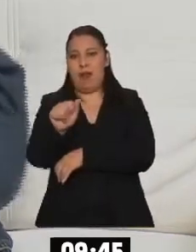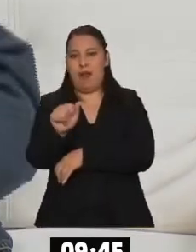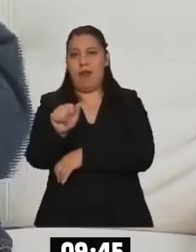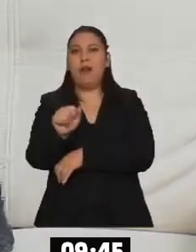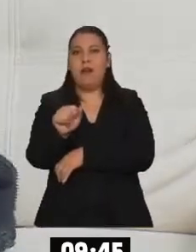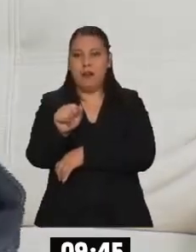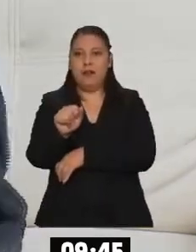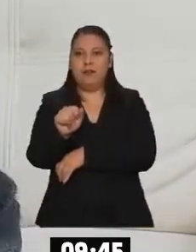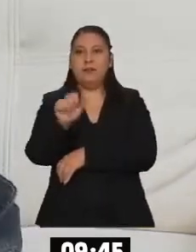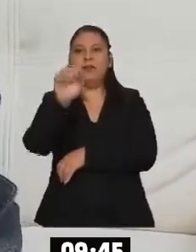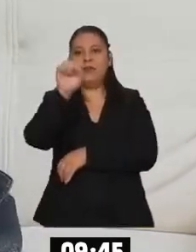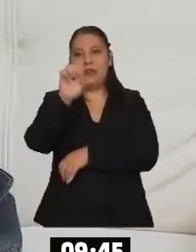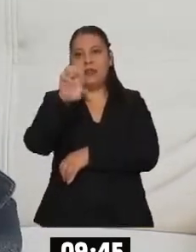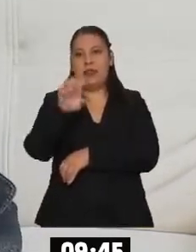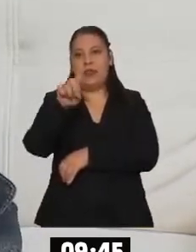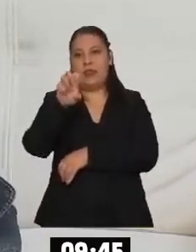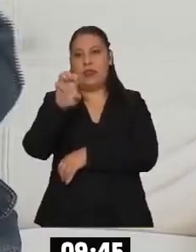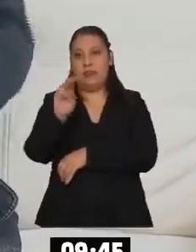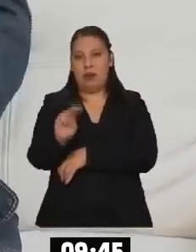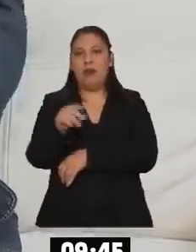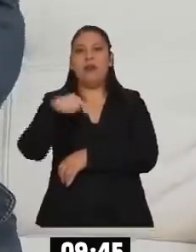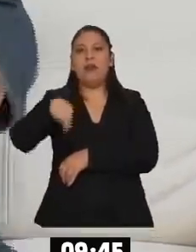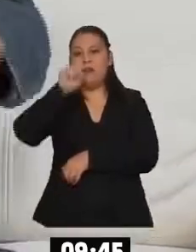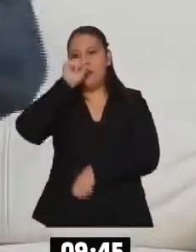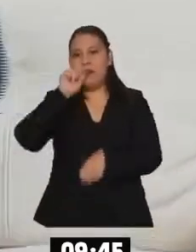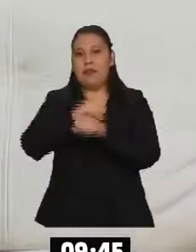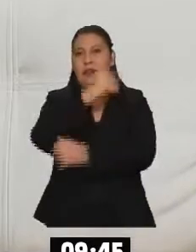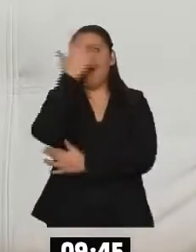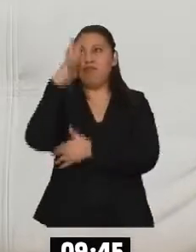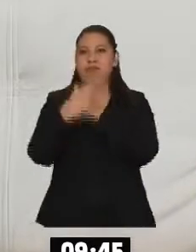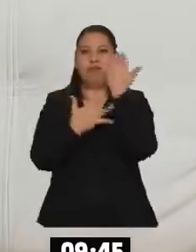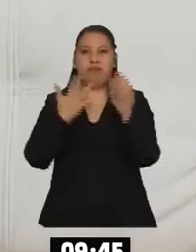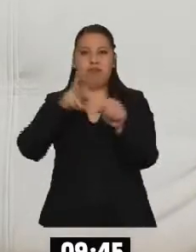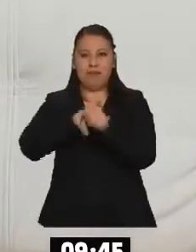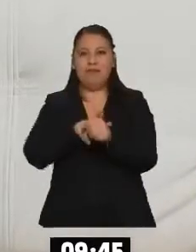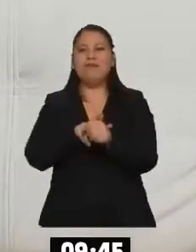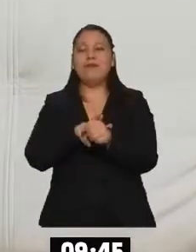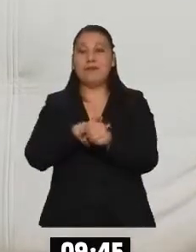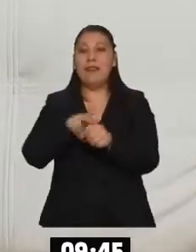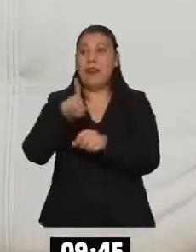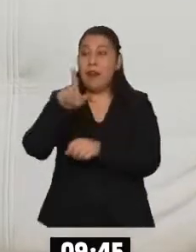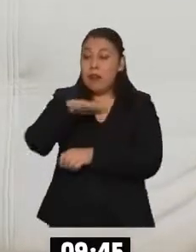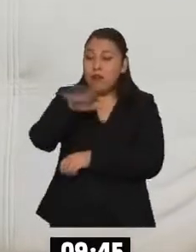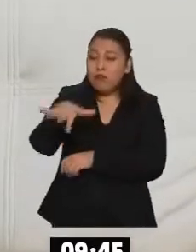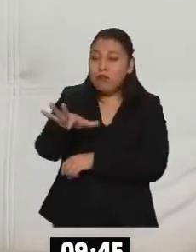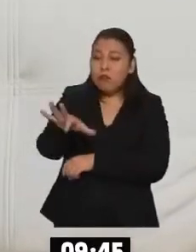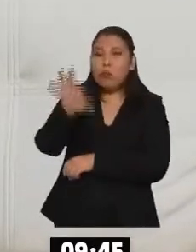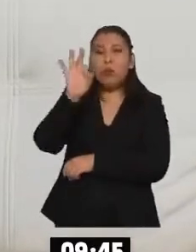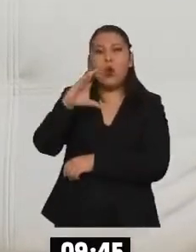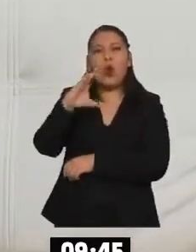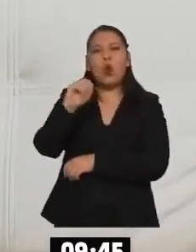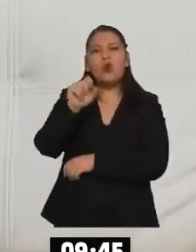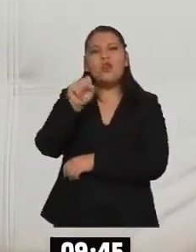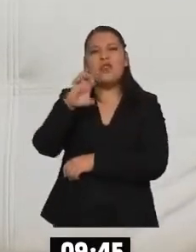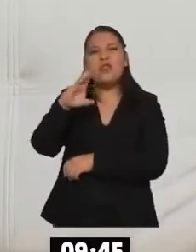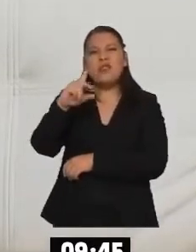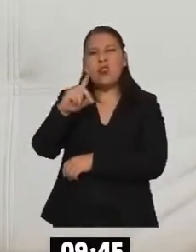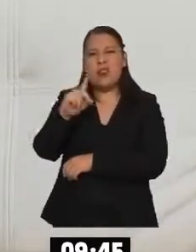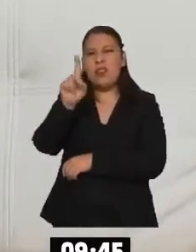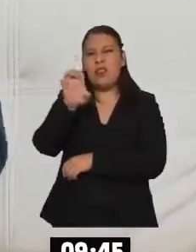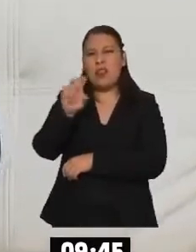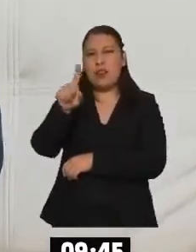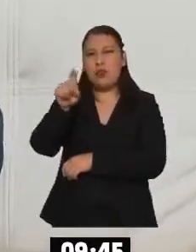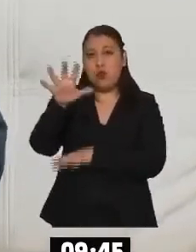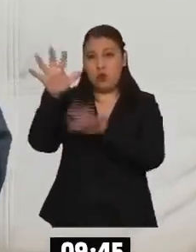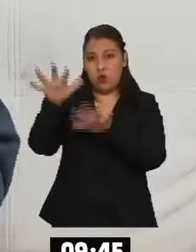lluvia se dé más secretaría de medio ambiente nació en méxico busque en cosecha de lluvia ahí están los teléfonos para darle